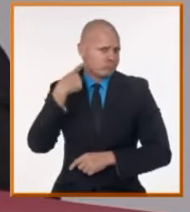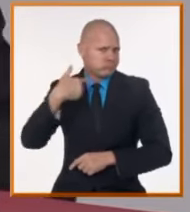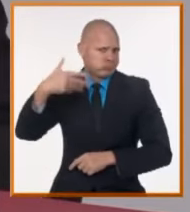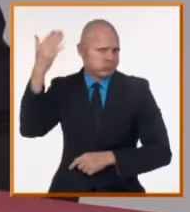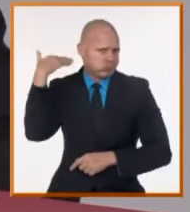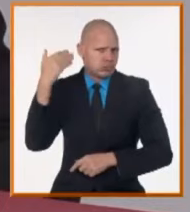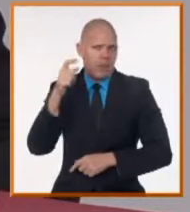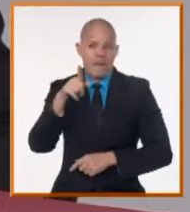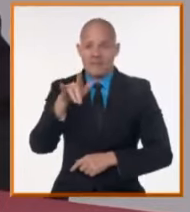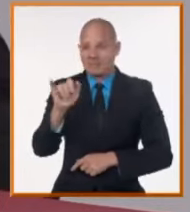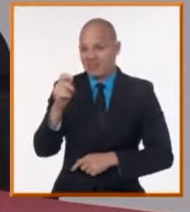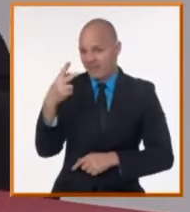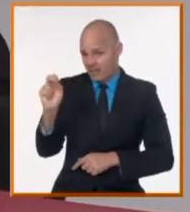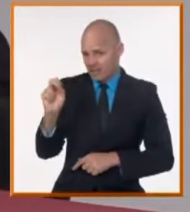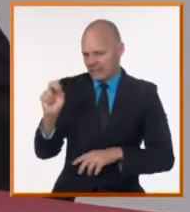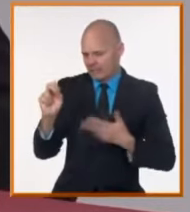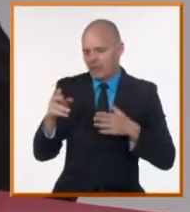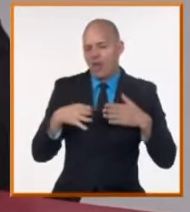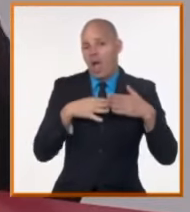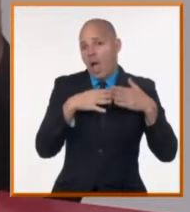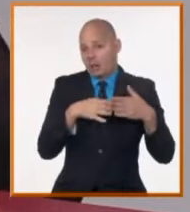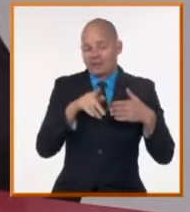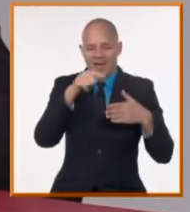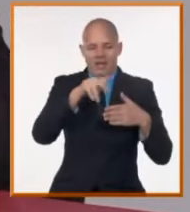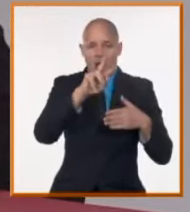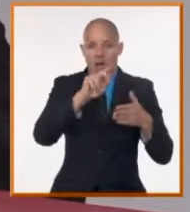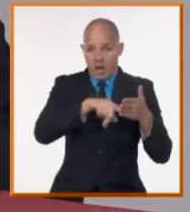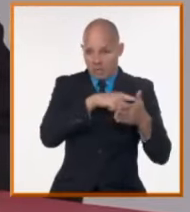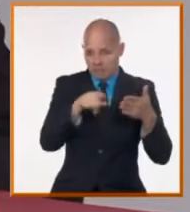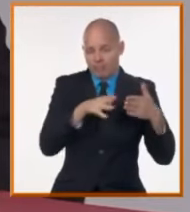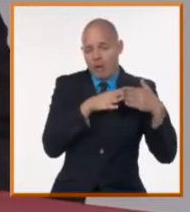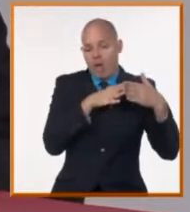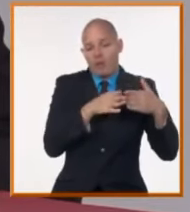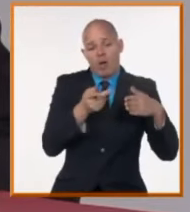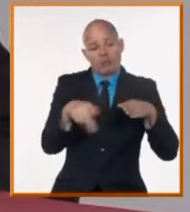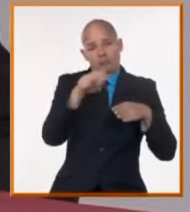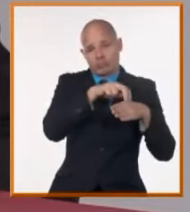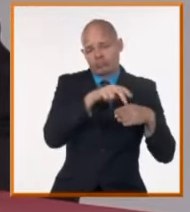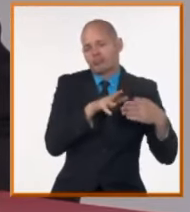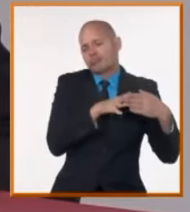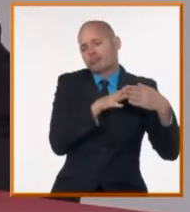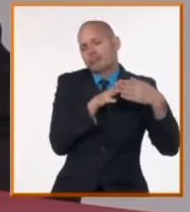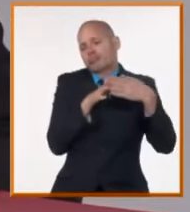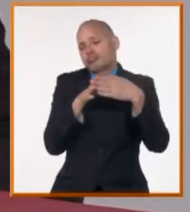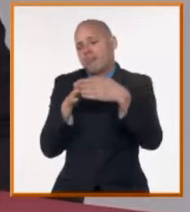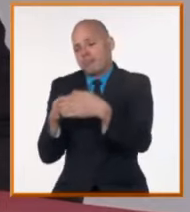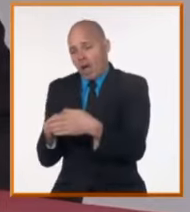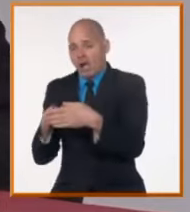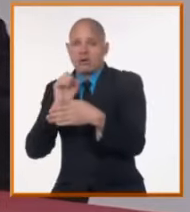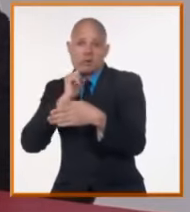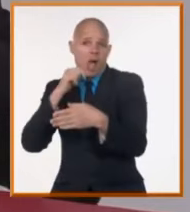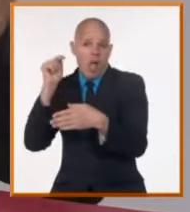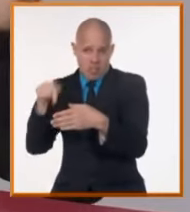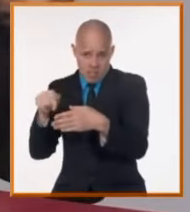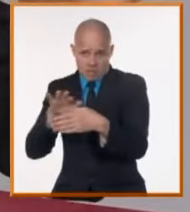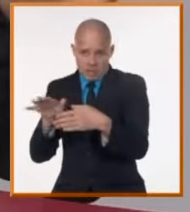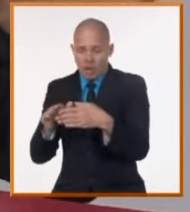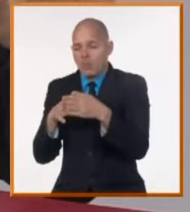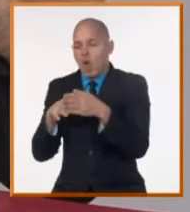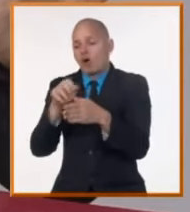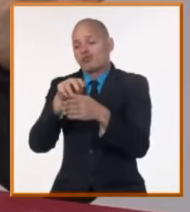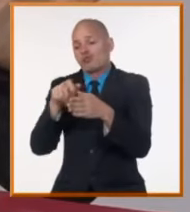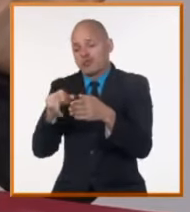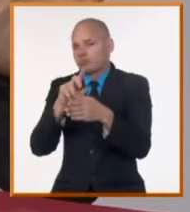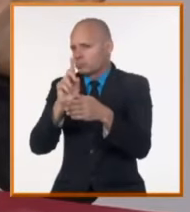y antes de bajarse del barco firmaron un pacto, se llamó el Pacto de Mayflower, que tenía